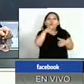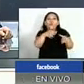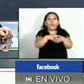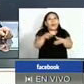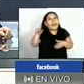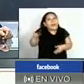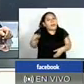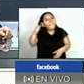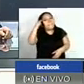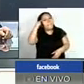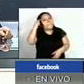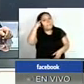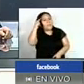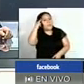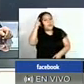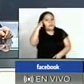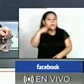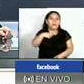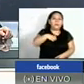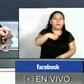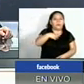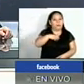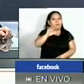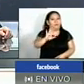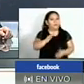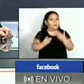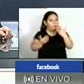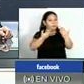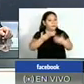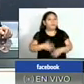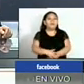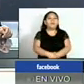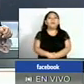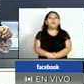de un hecho de intolerancia. Más detalles en el siguiente reporte.